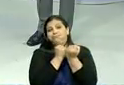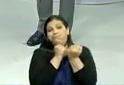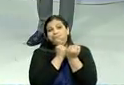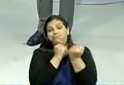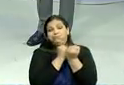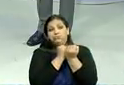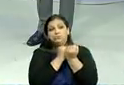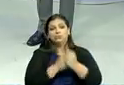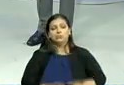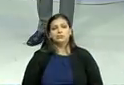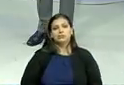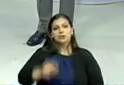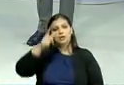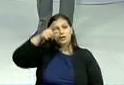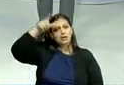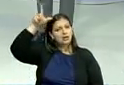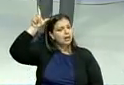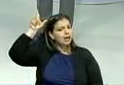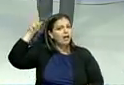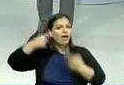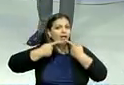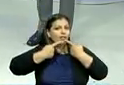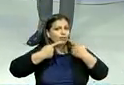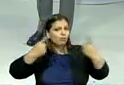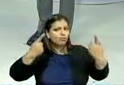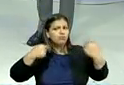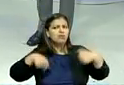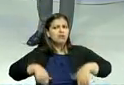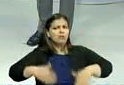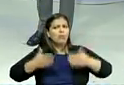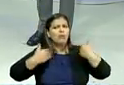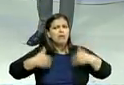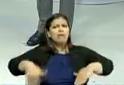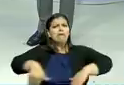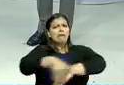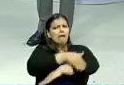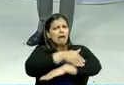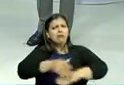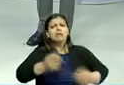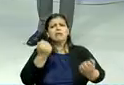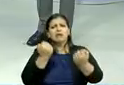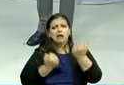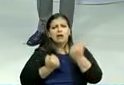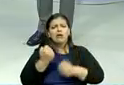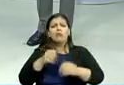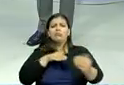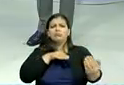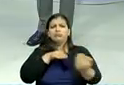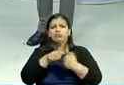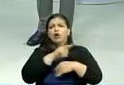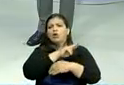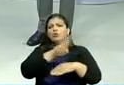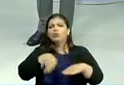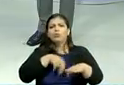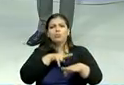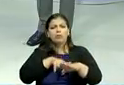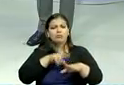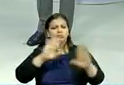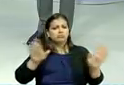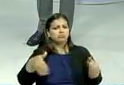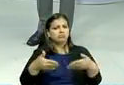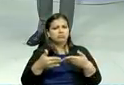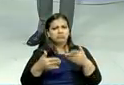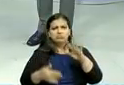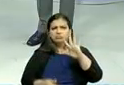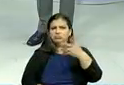no existen bloqueos tanto en las vías principales de guayaquil como en las afueras buenos días buenos días